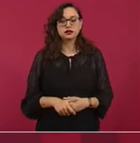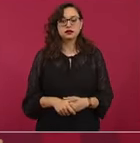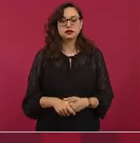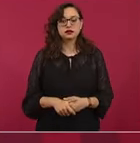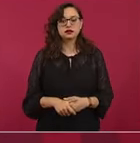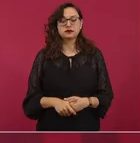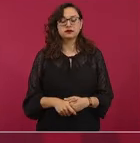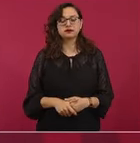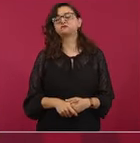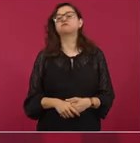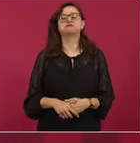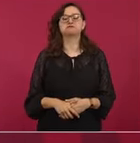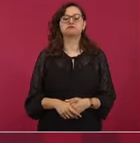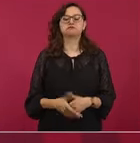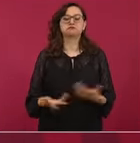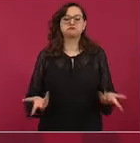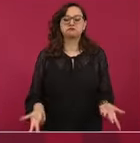Pues puros